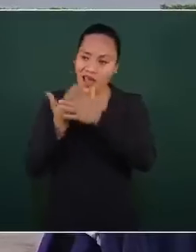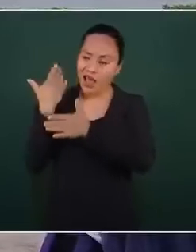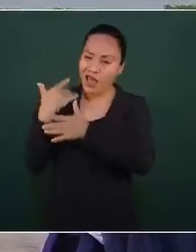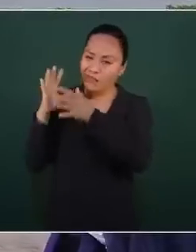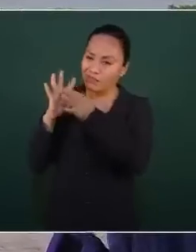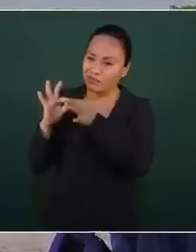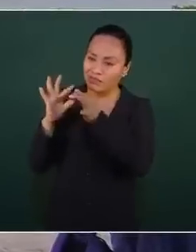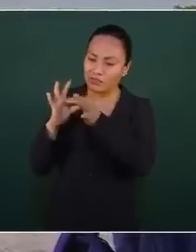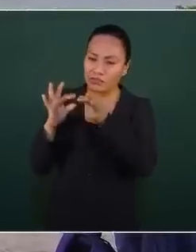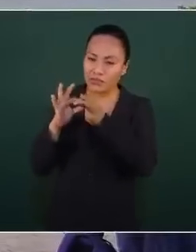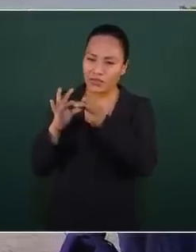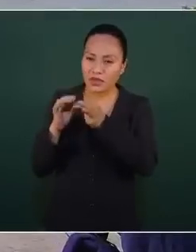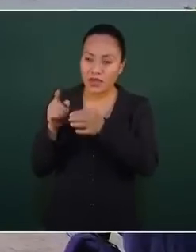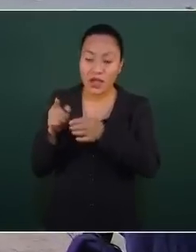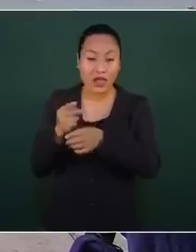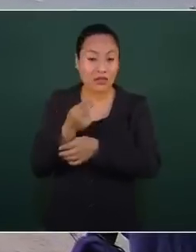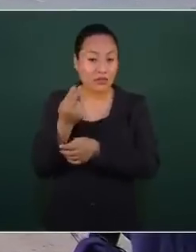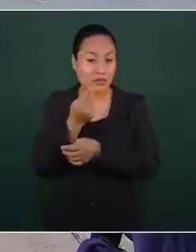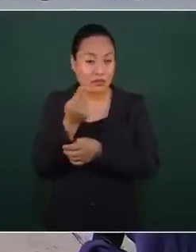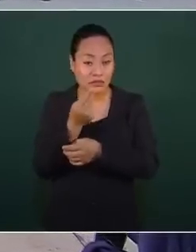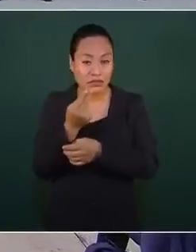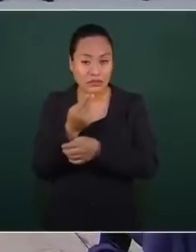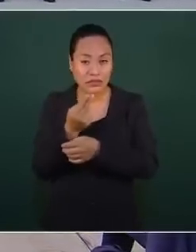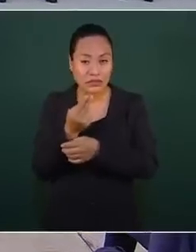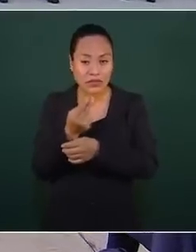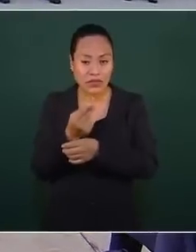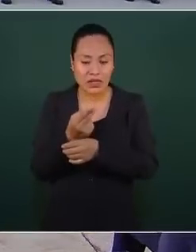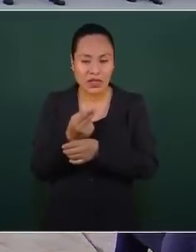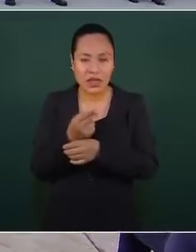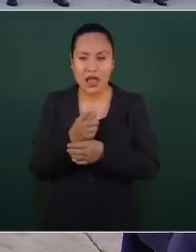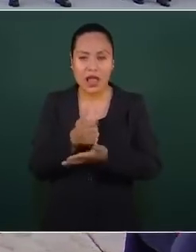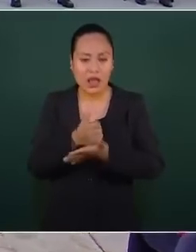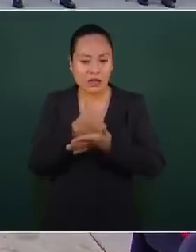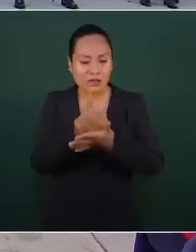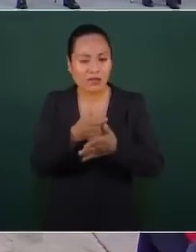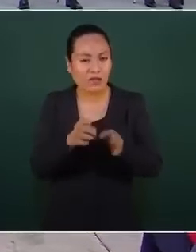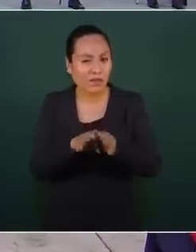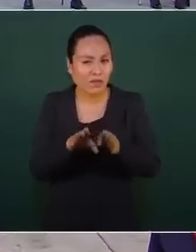requiere de un tratamiento del todo nuevo.